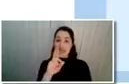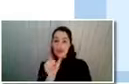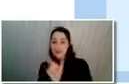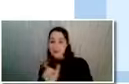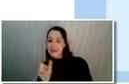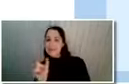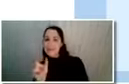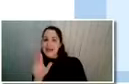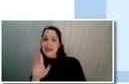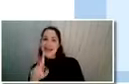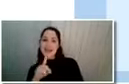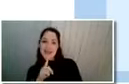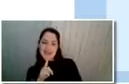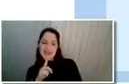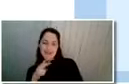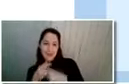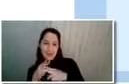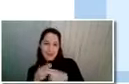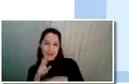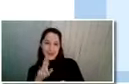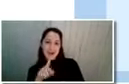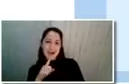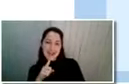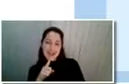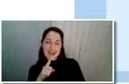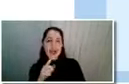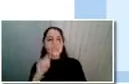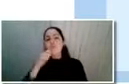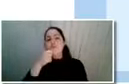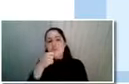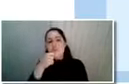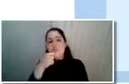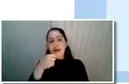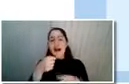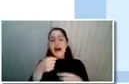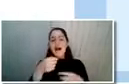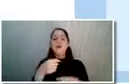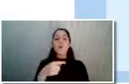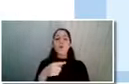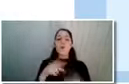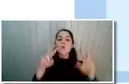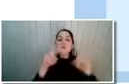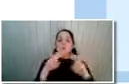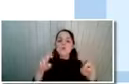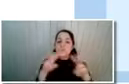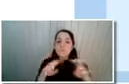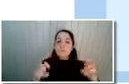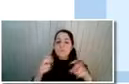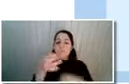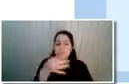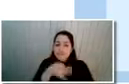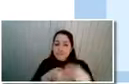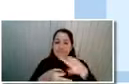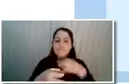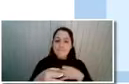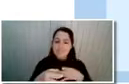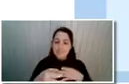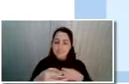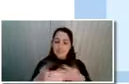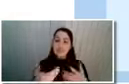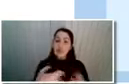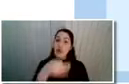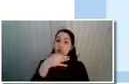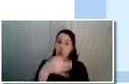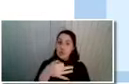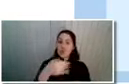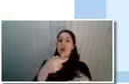que significa es que hay que hacer una retrotranscripción, porque se acuerdan que yo les decía que el virus tiene RNA, no DNA, y toda